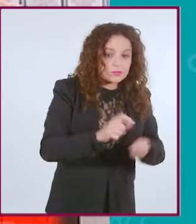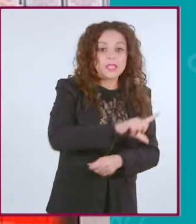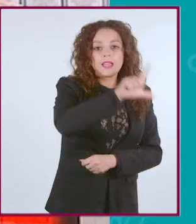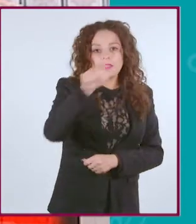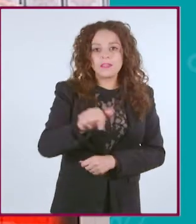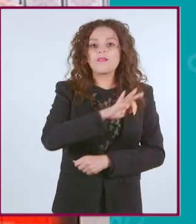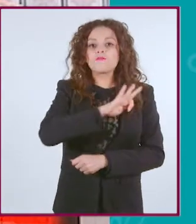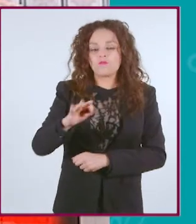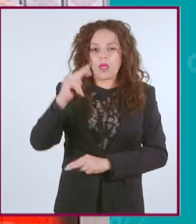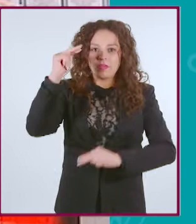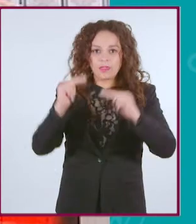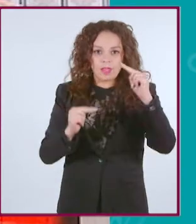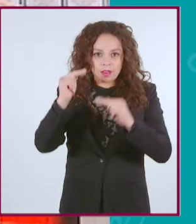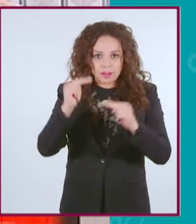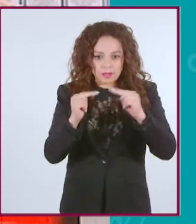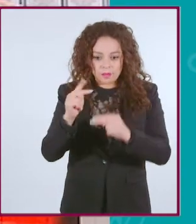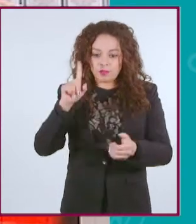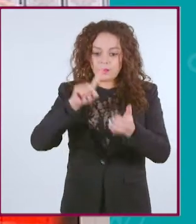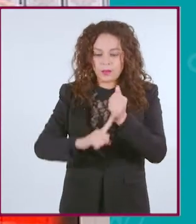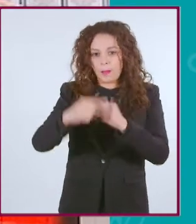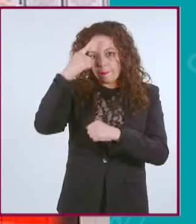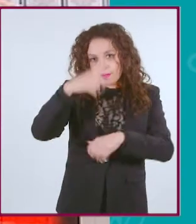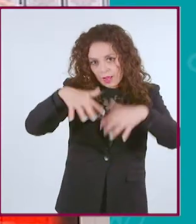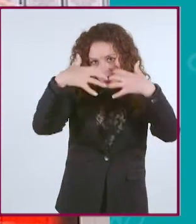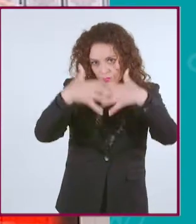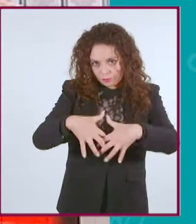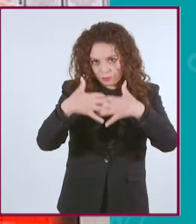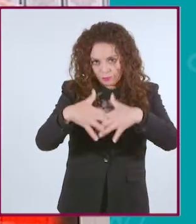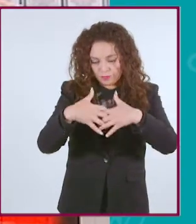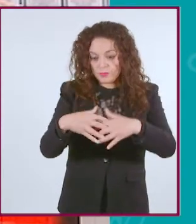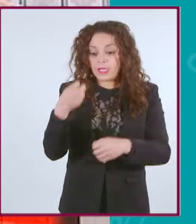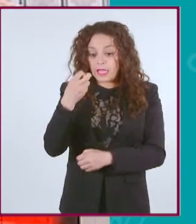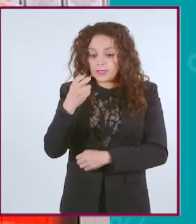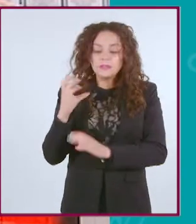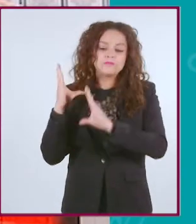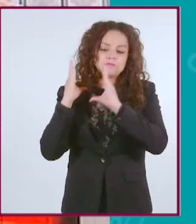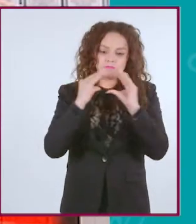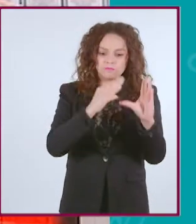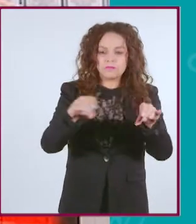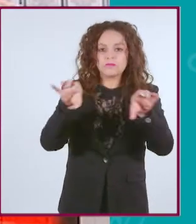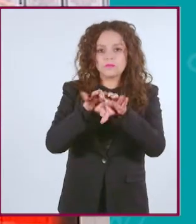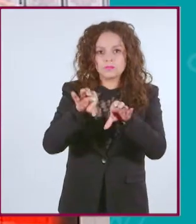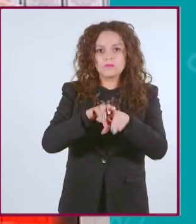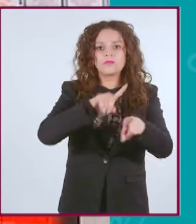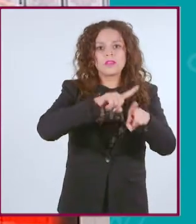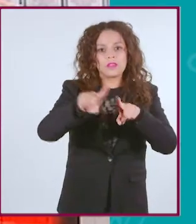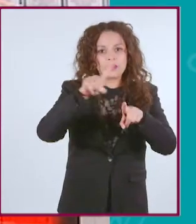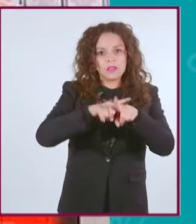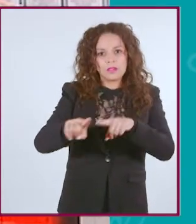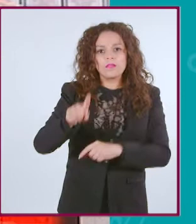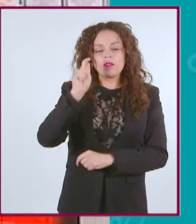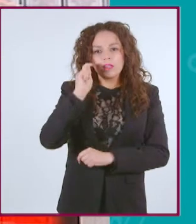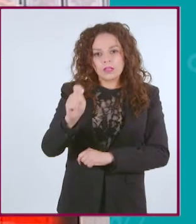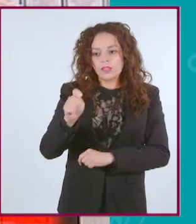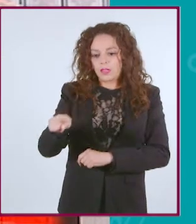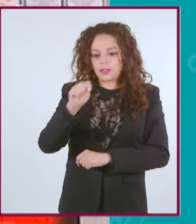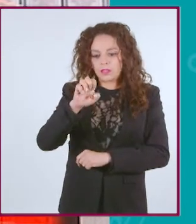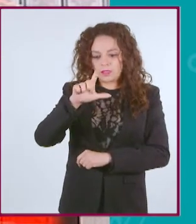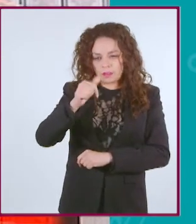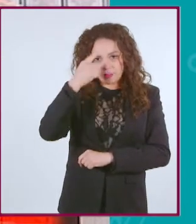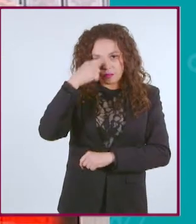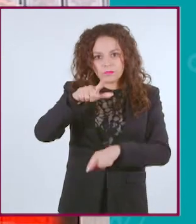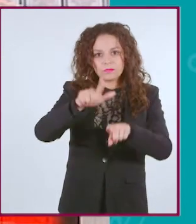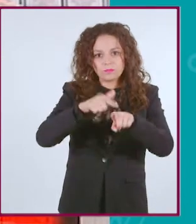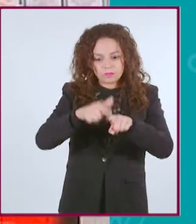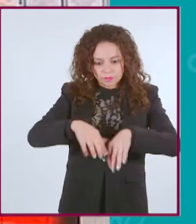en nivel fabril, ya a nivel de producción. Se les enseña precisamente a hacer todo lo que es el revelado, se les enseña a trabajar